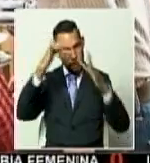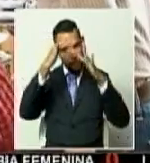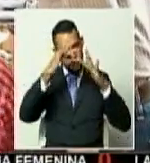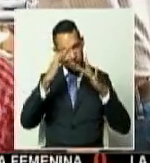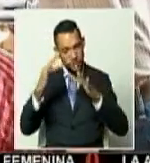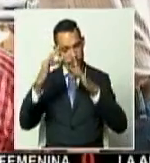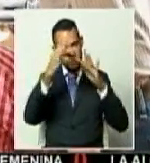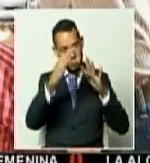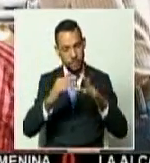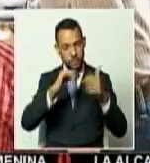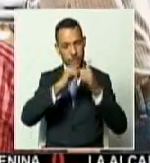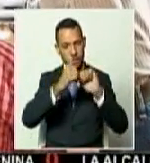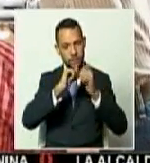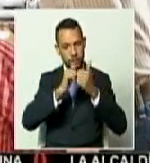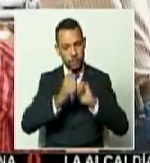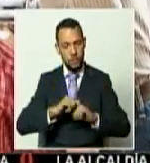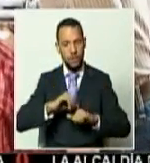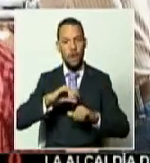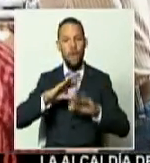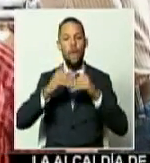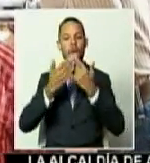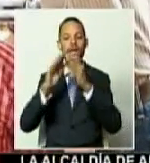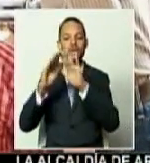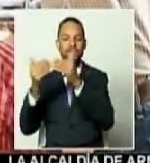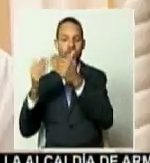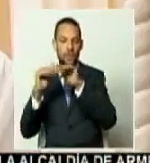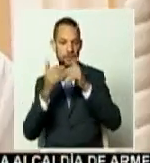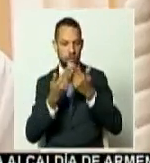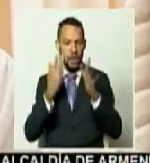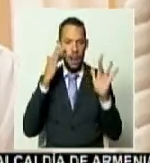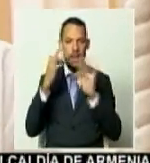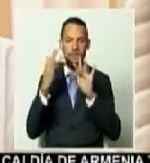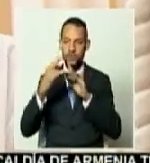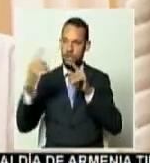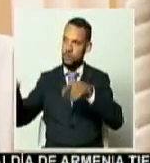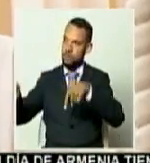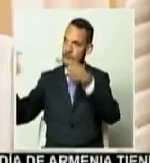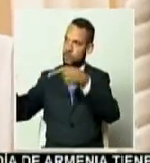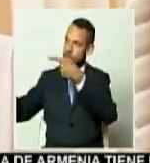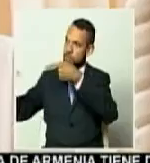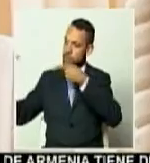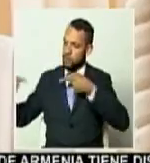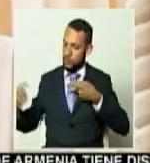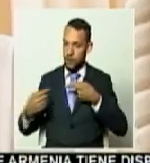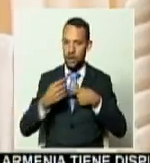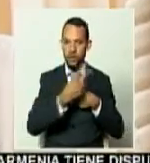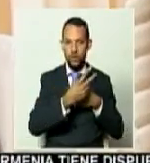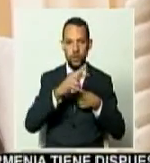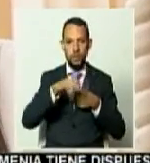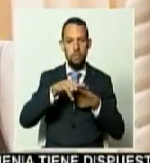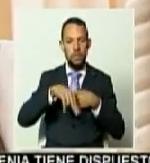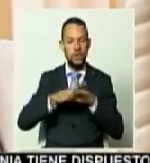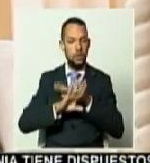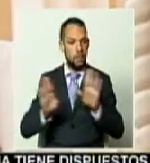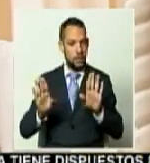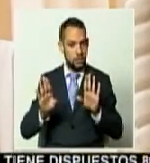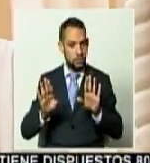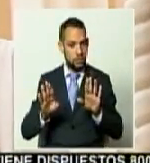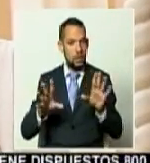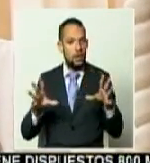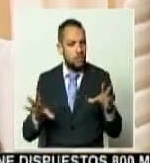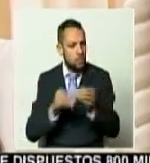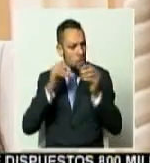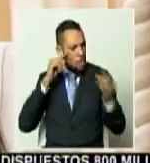los deportistas en los colegios de Caldas. Intercolegiados es un programa que no debe ser de 2 o 3 meses, Intercolegiados es